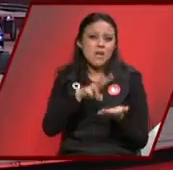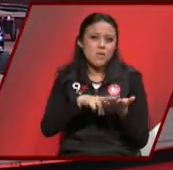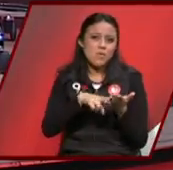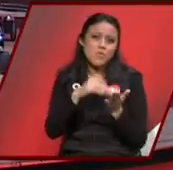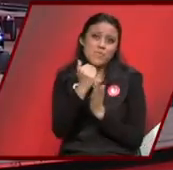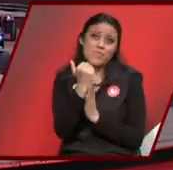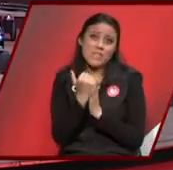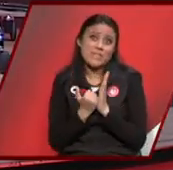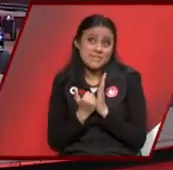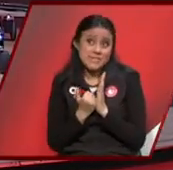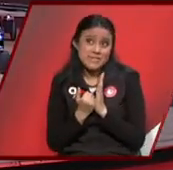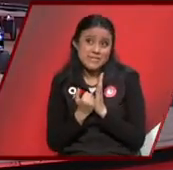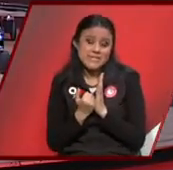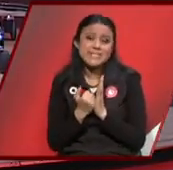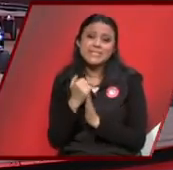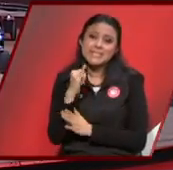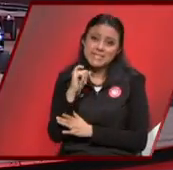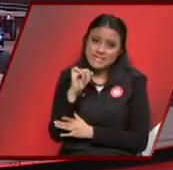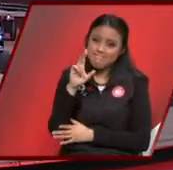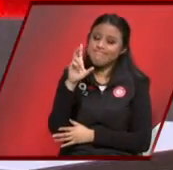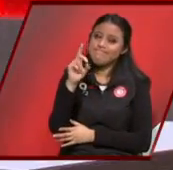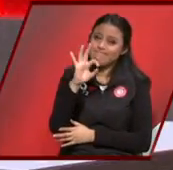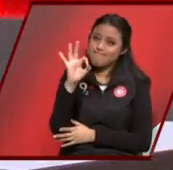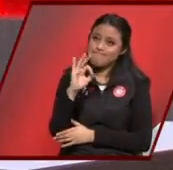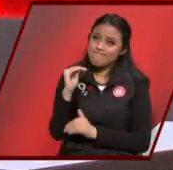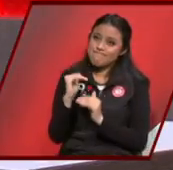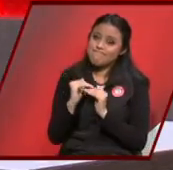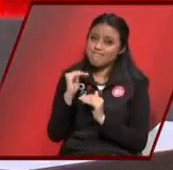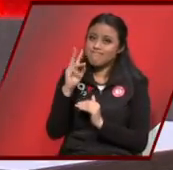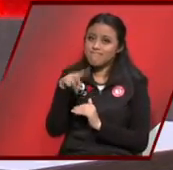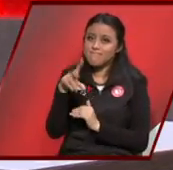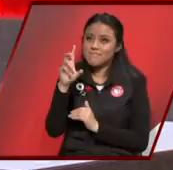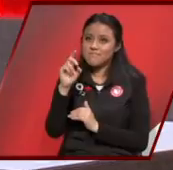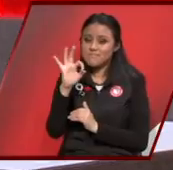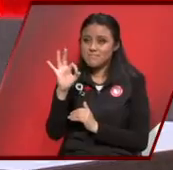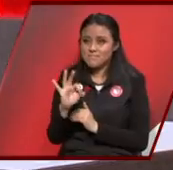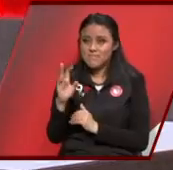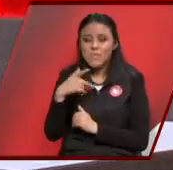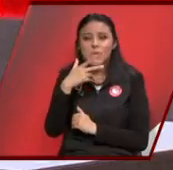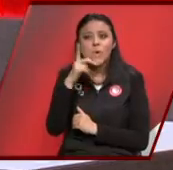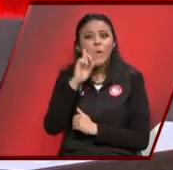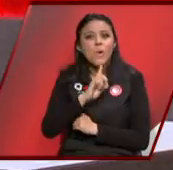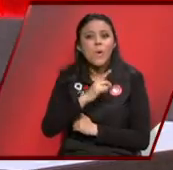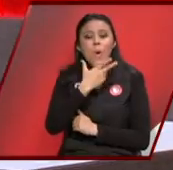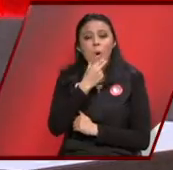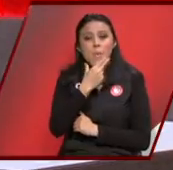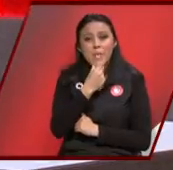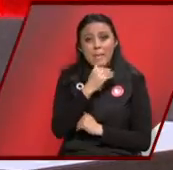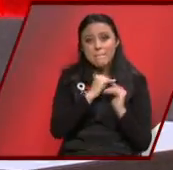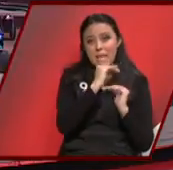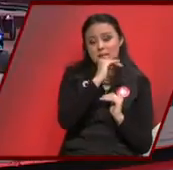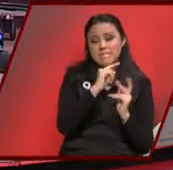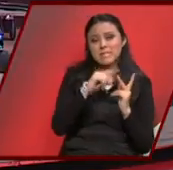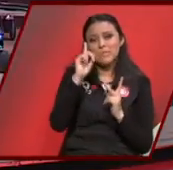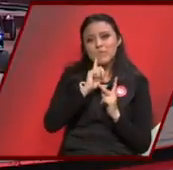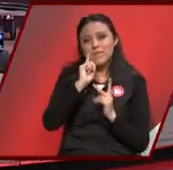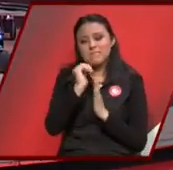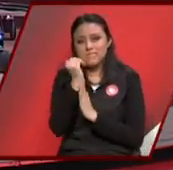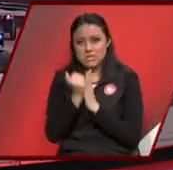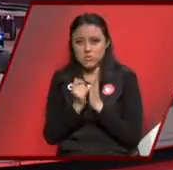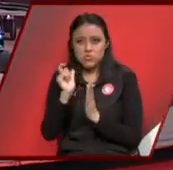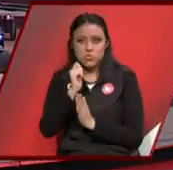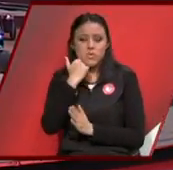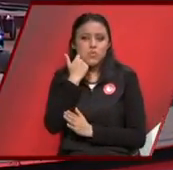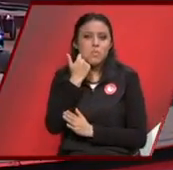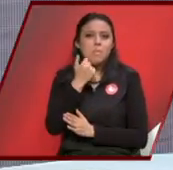menores. 30% probado en la mayoría de los casos, menos que un hombre con el mismo trabajo. Y cuando son madres, lo he